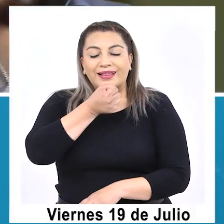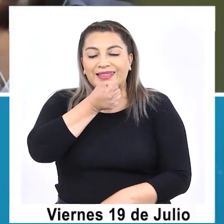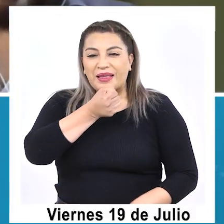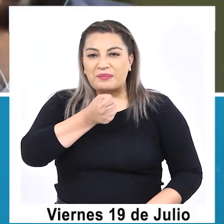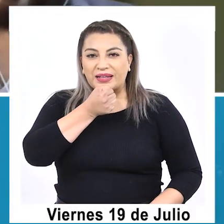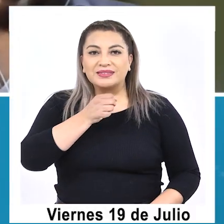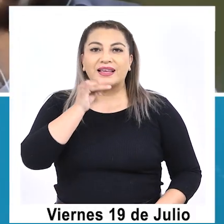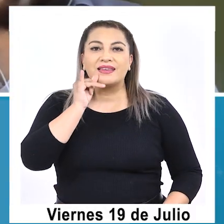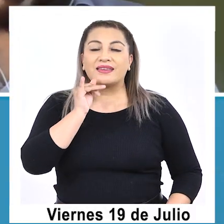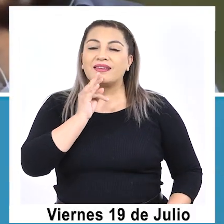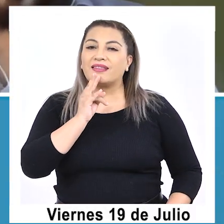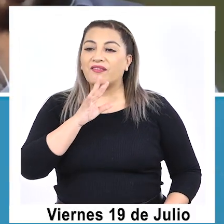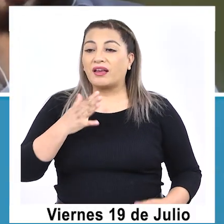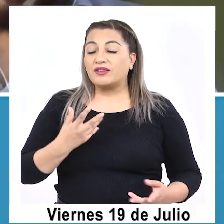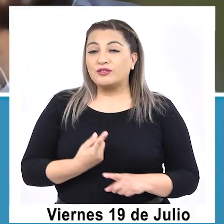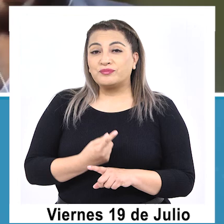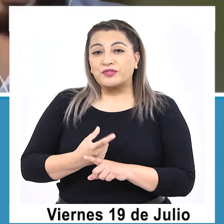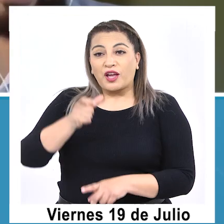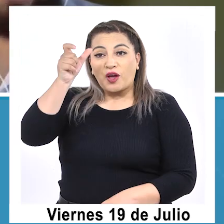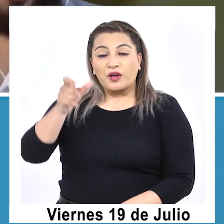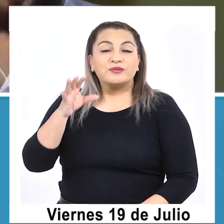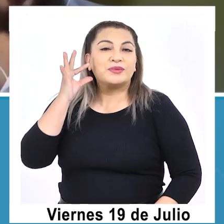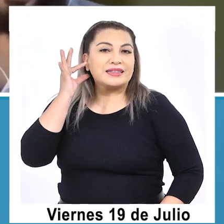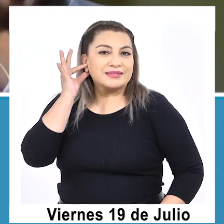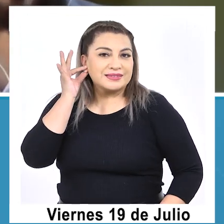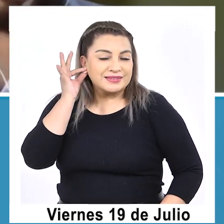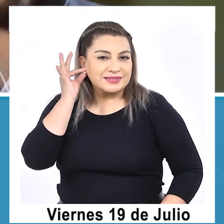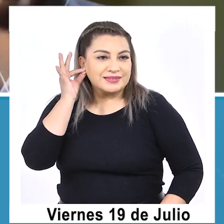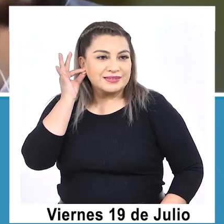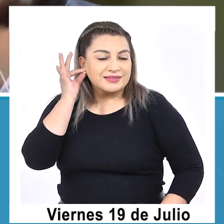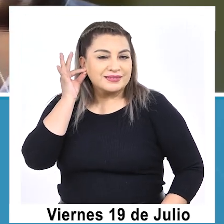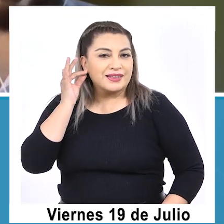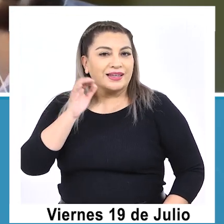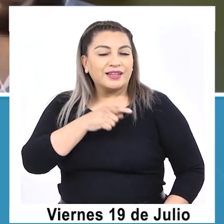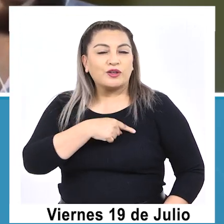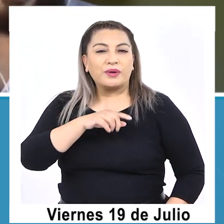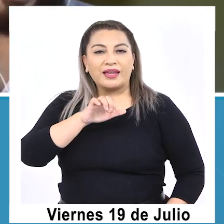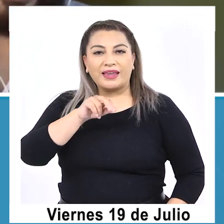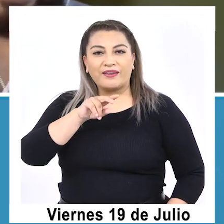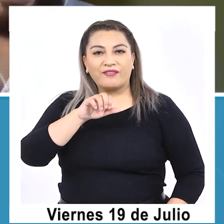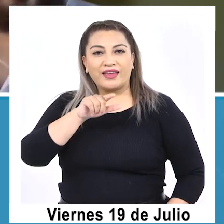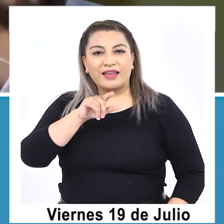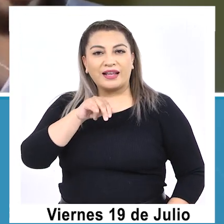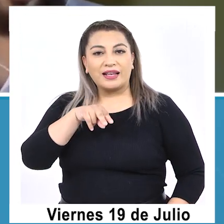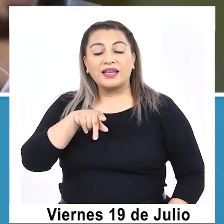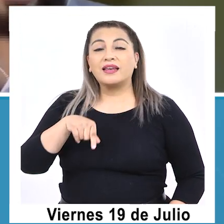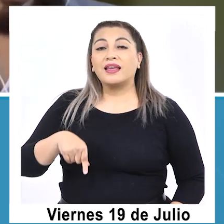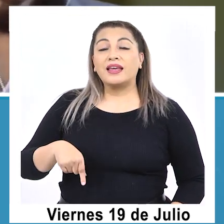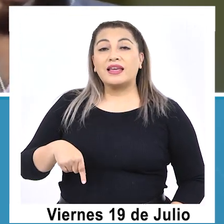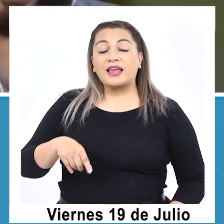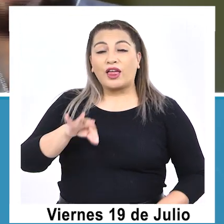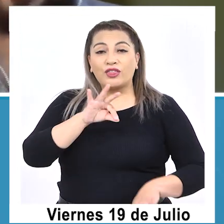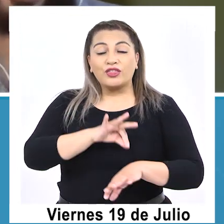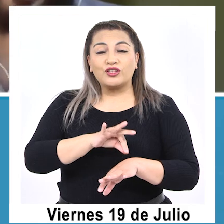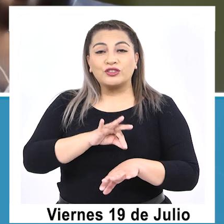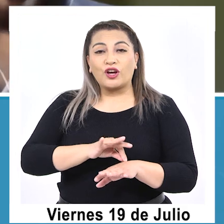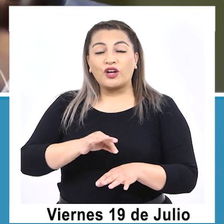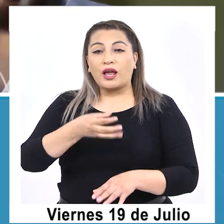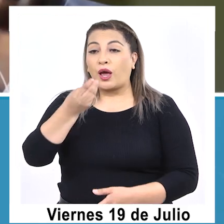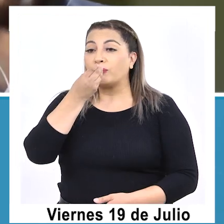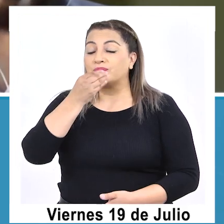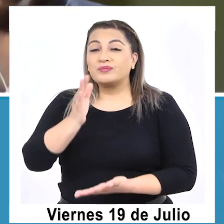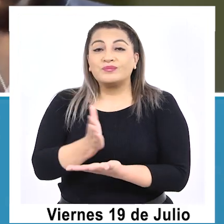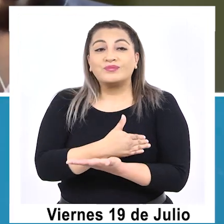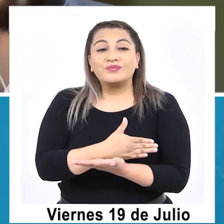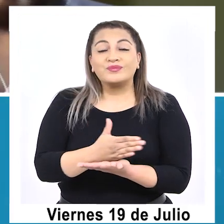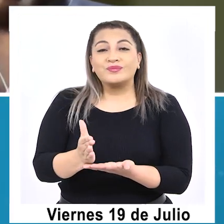Especial de prensa en Iquique Televisión. Estamos en esta oportunidad con Evelyn Sánchez, quien es nutricionista y académica de